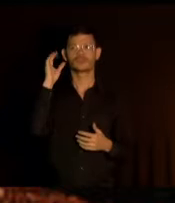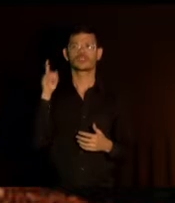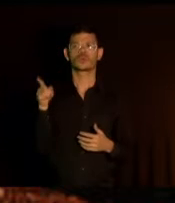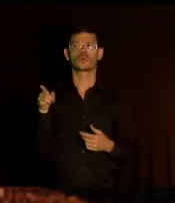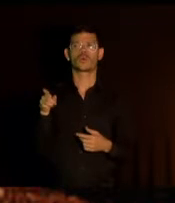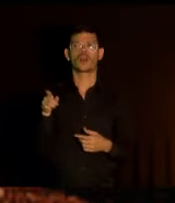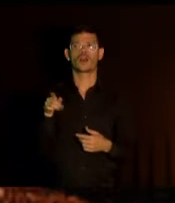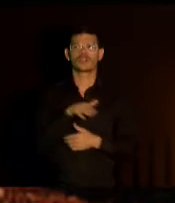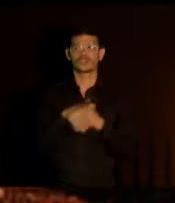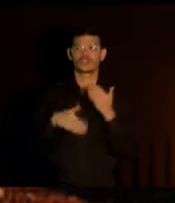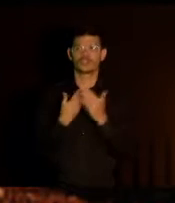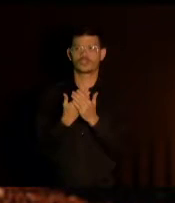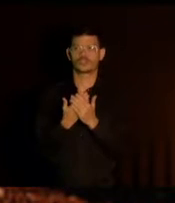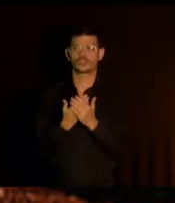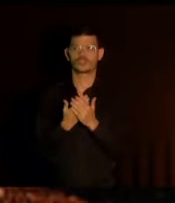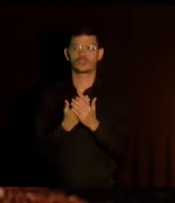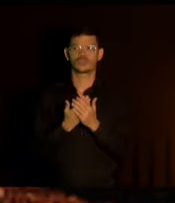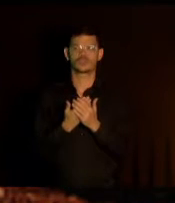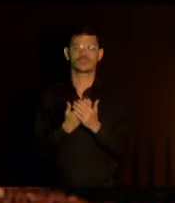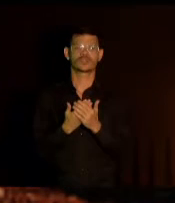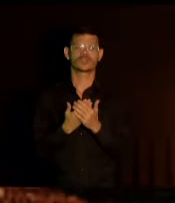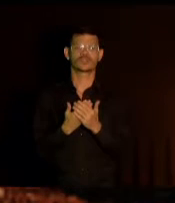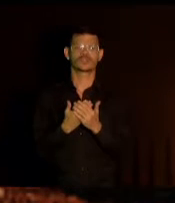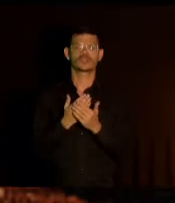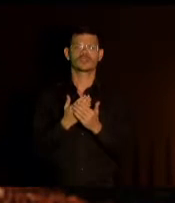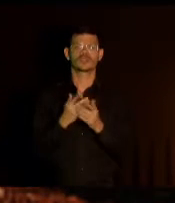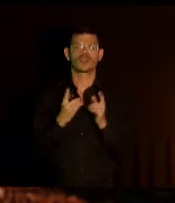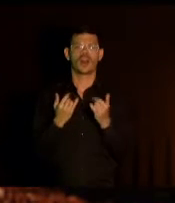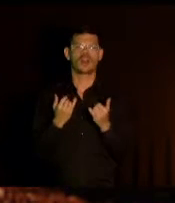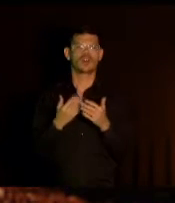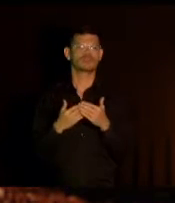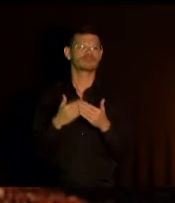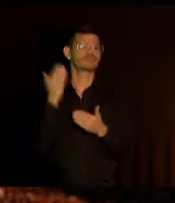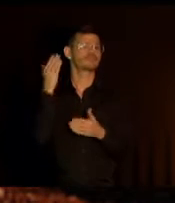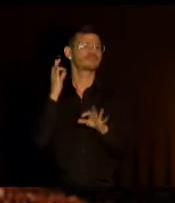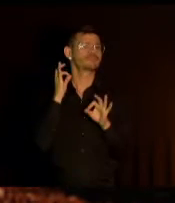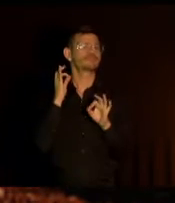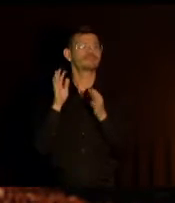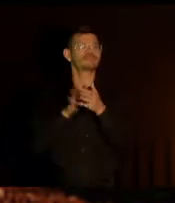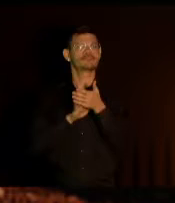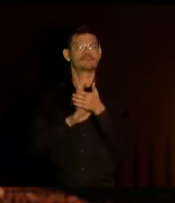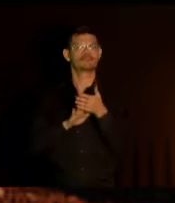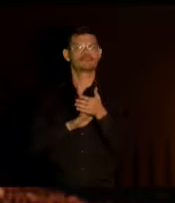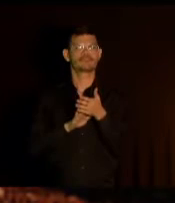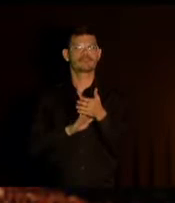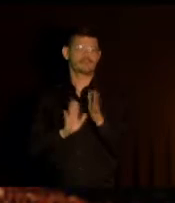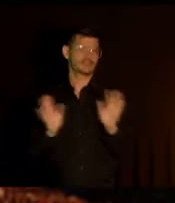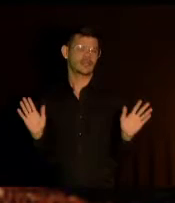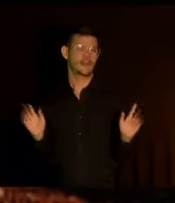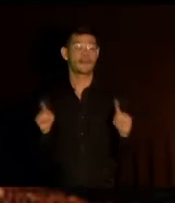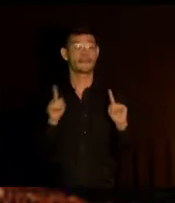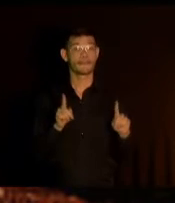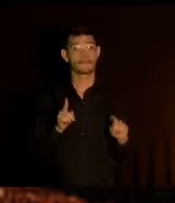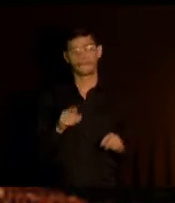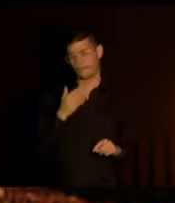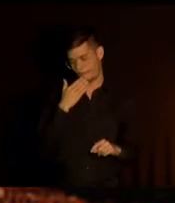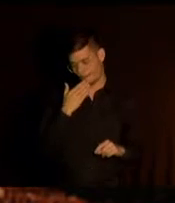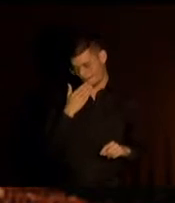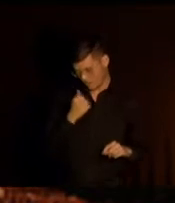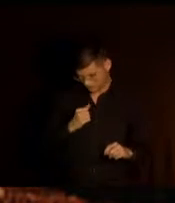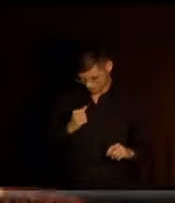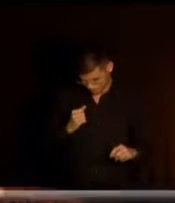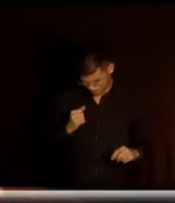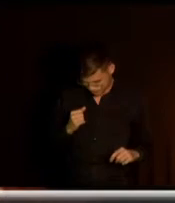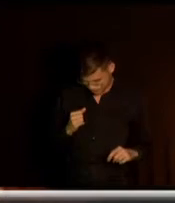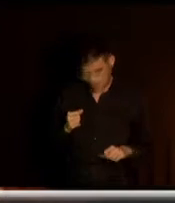simplemente es ya empezar a personalizarlo y a crearlo. Pero si nos vamos, por ejemplo, a